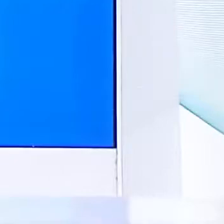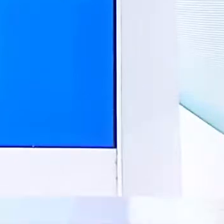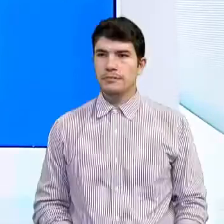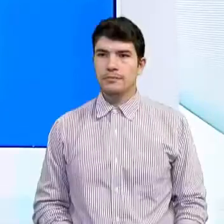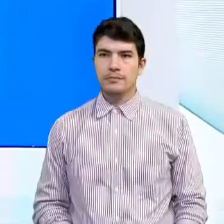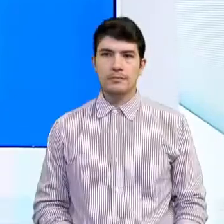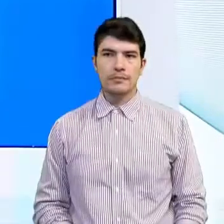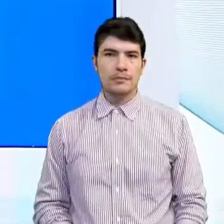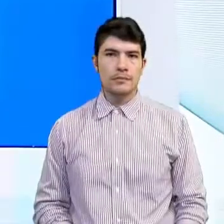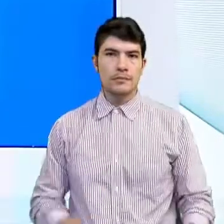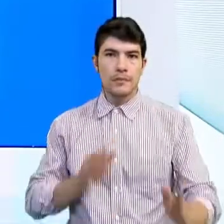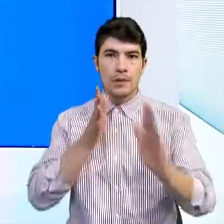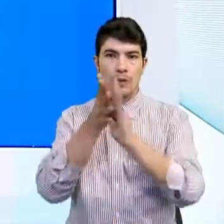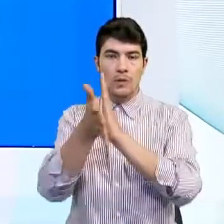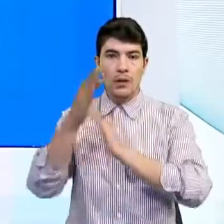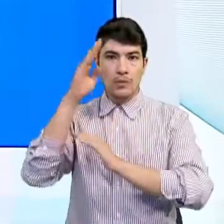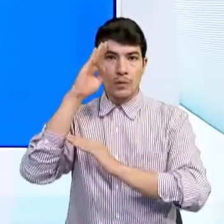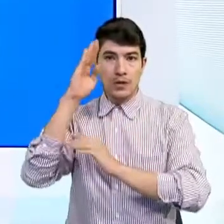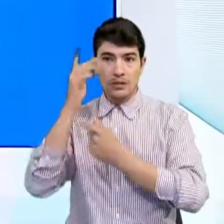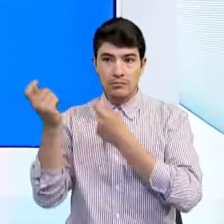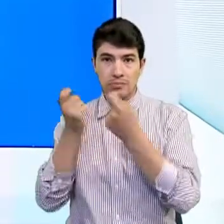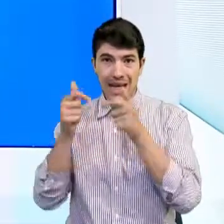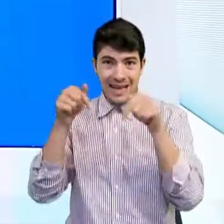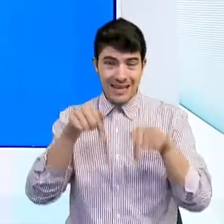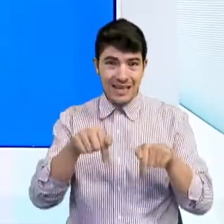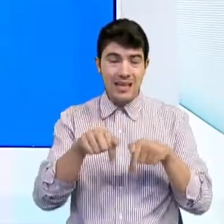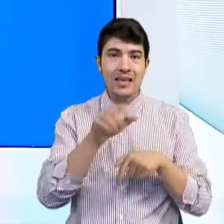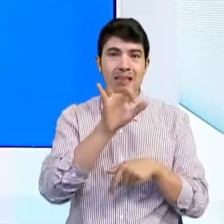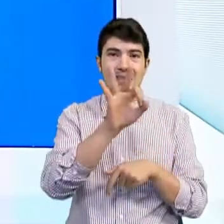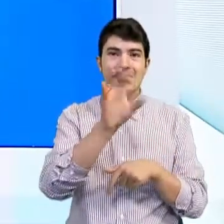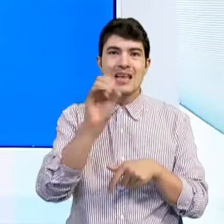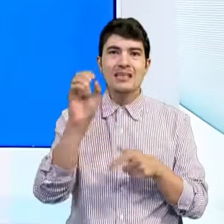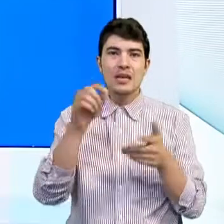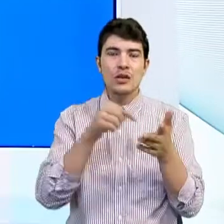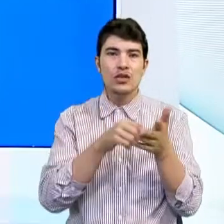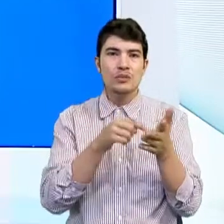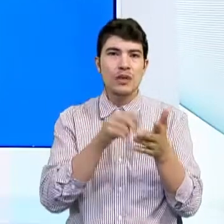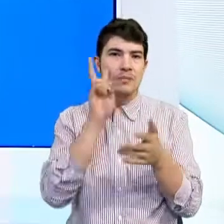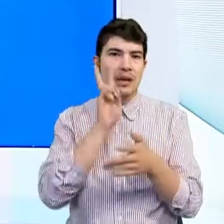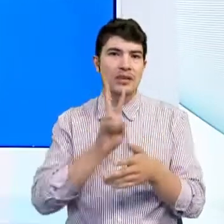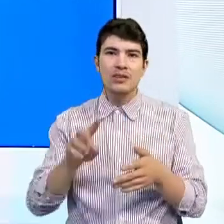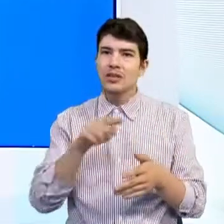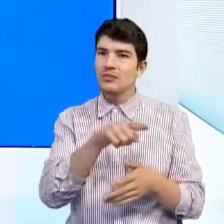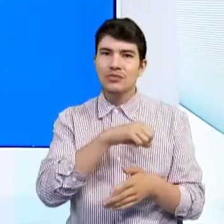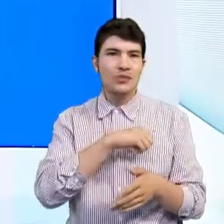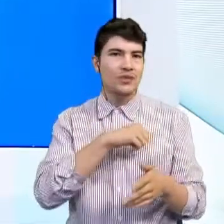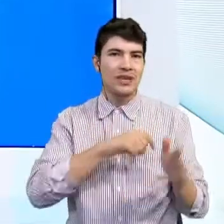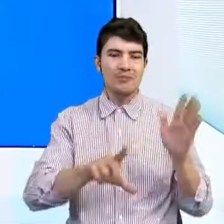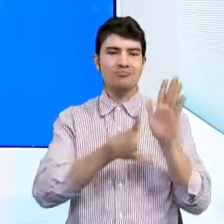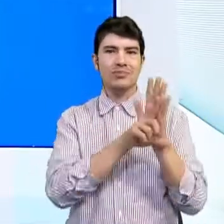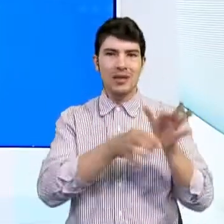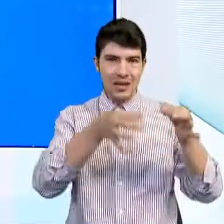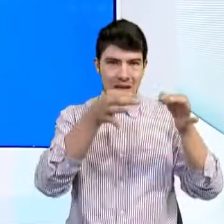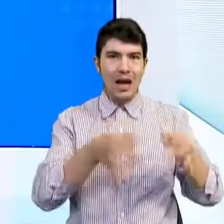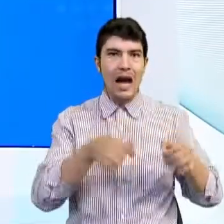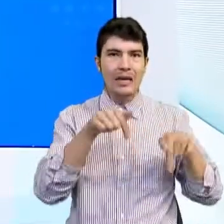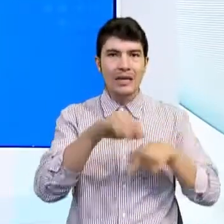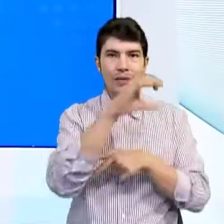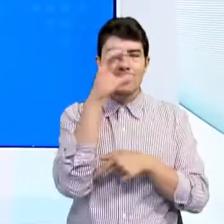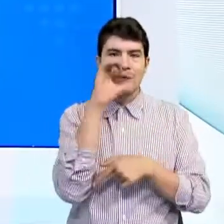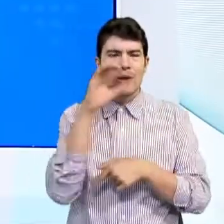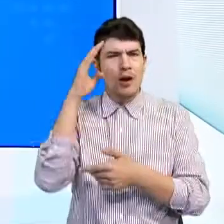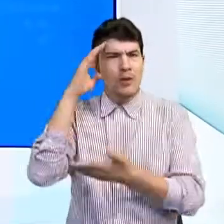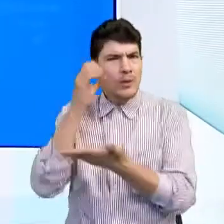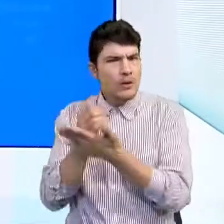Y les contamos que según Migración Colombia, en el país hay cerca de 300.000 venezolanos irregulares. Raúl Garzón, ¿qué dicen las autoridades ante